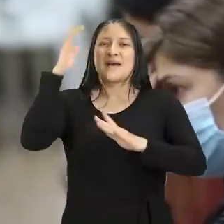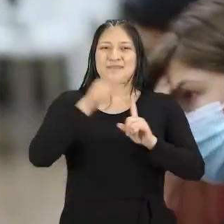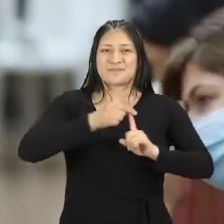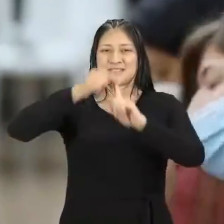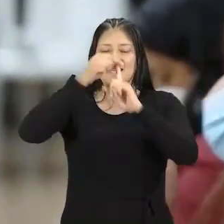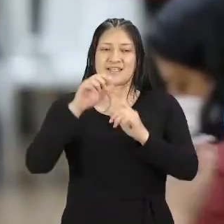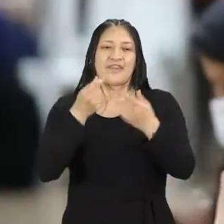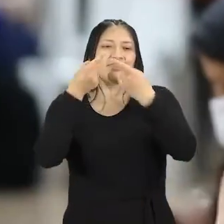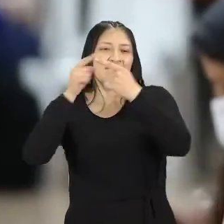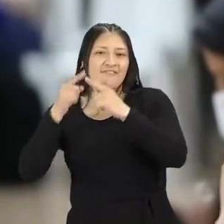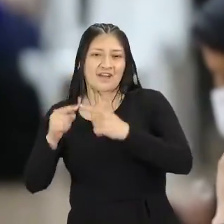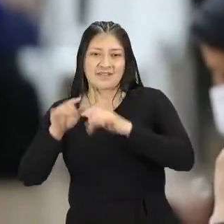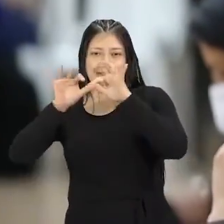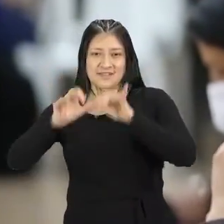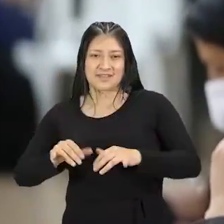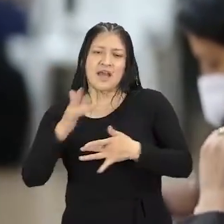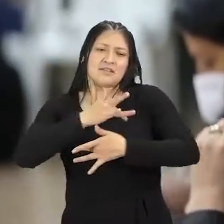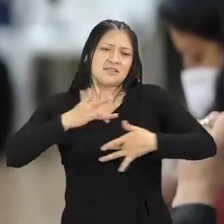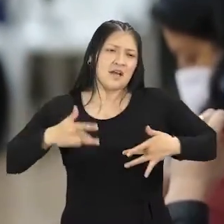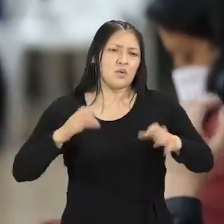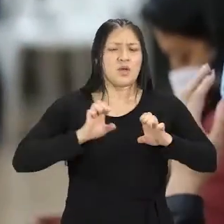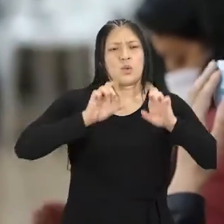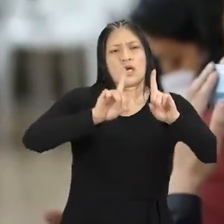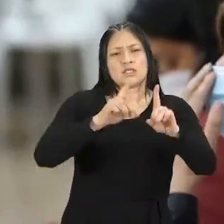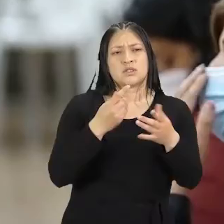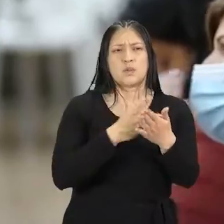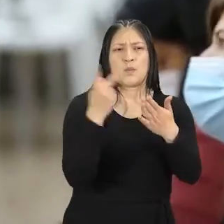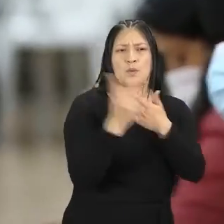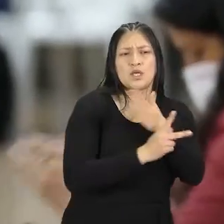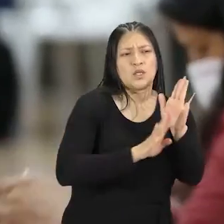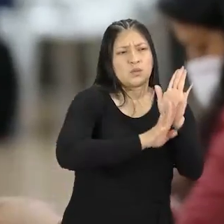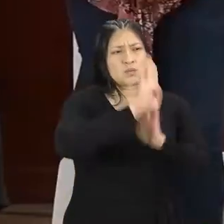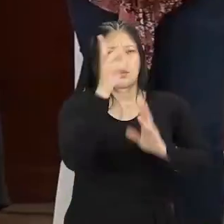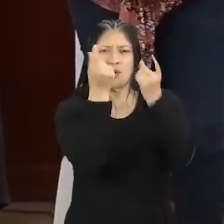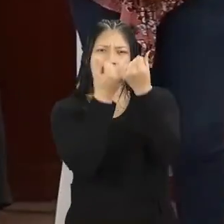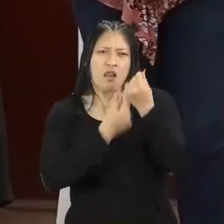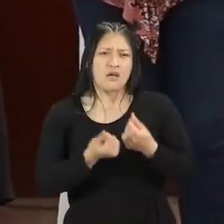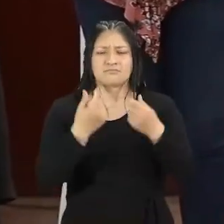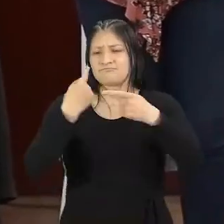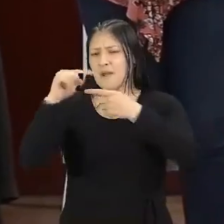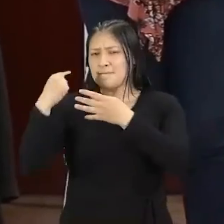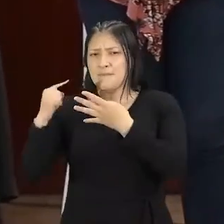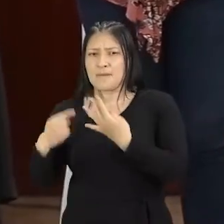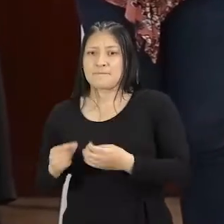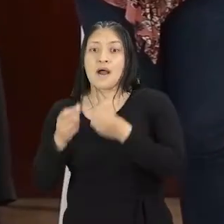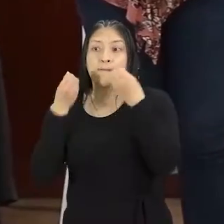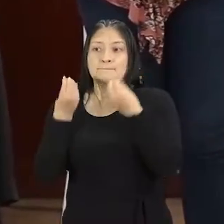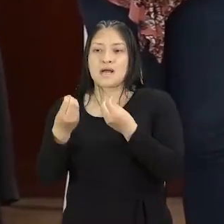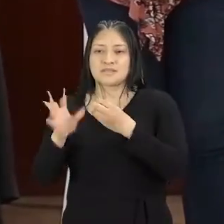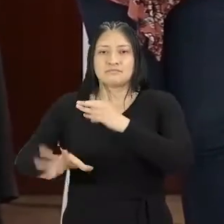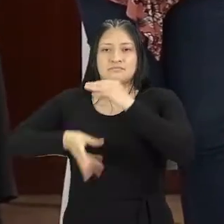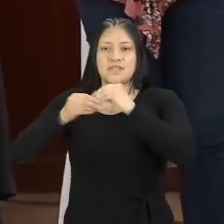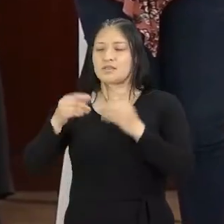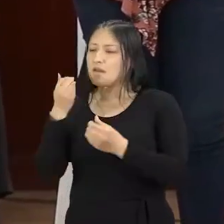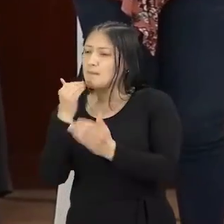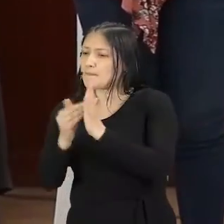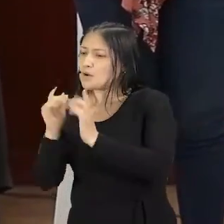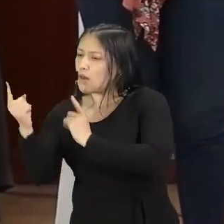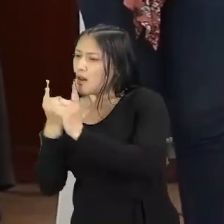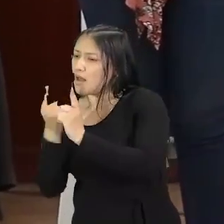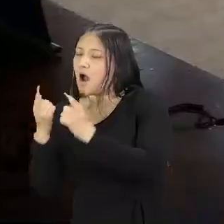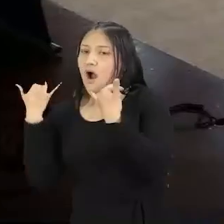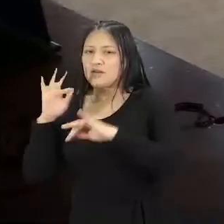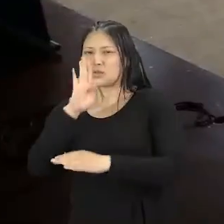con diferentes secretarías o establecimientos públicos de la alcaldía y ser garantes de que los compromisos se cumplan y que las respuestas o